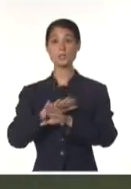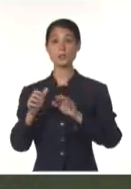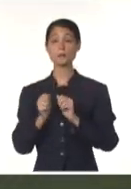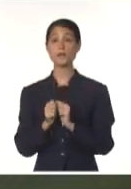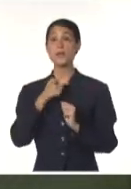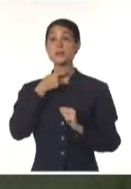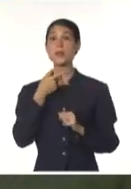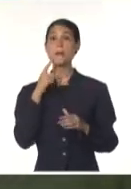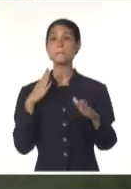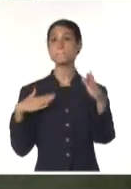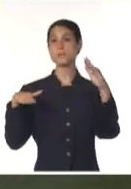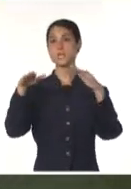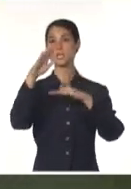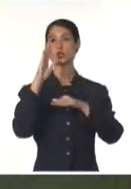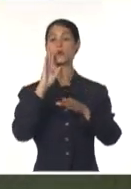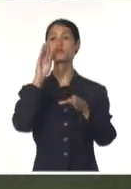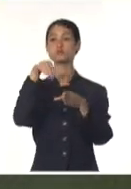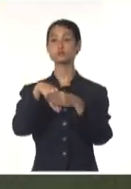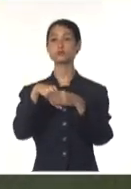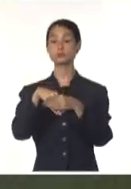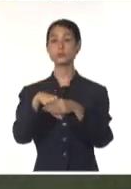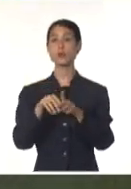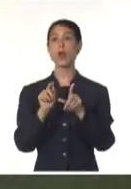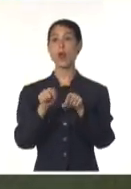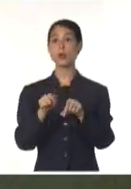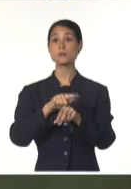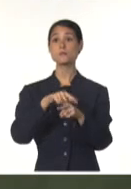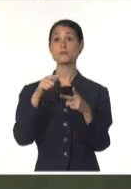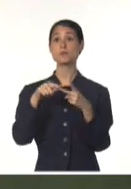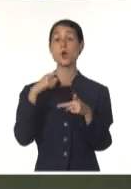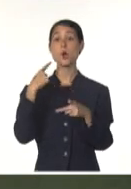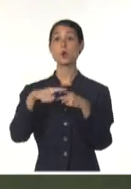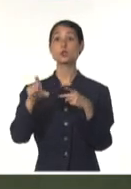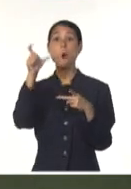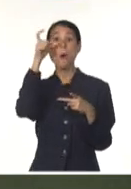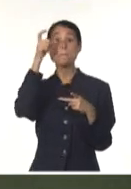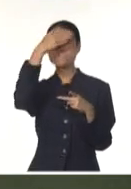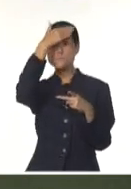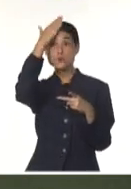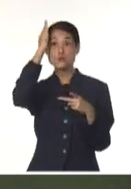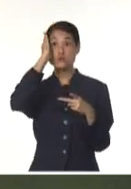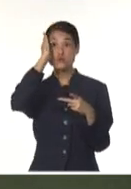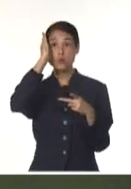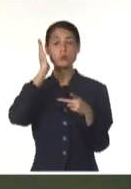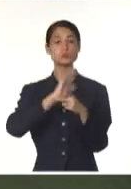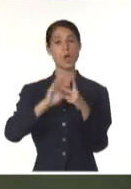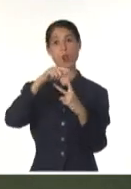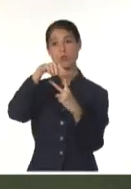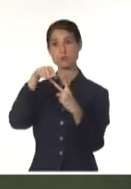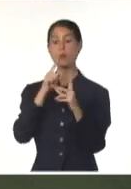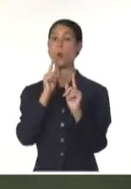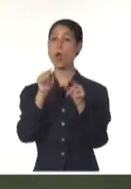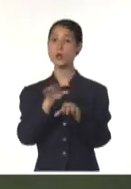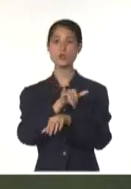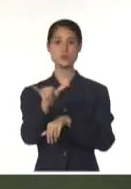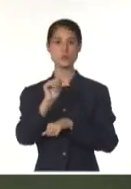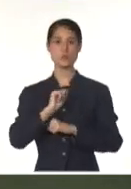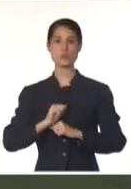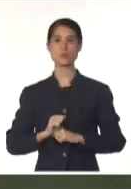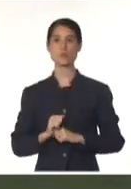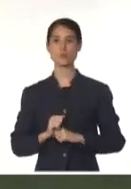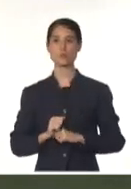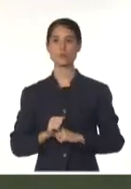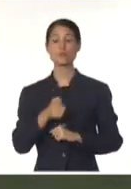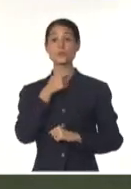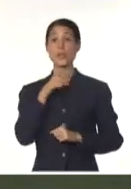Relaciones Exteriores, miembro del Buró Político, el compañero Bruno Rodríguez Parrilla. Este es un evento donde íbamos a tener la